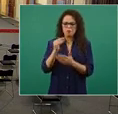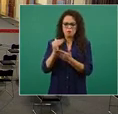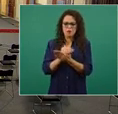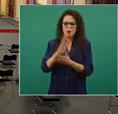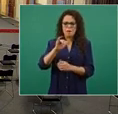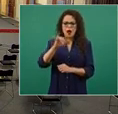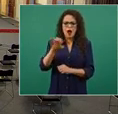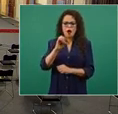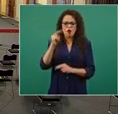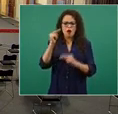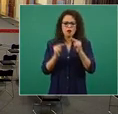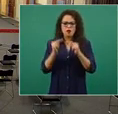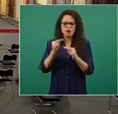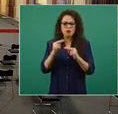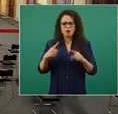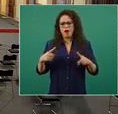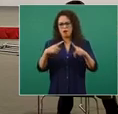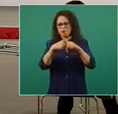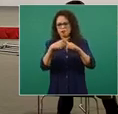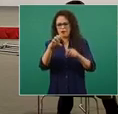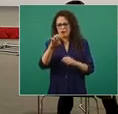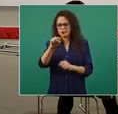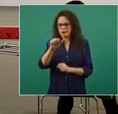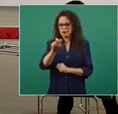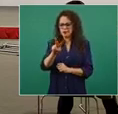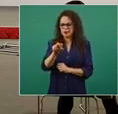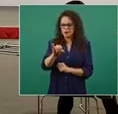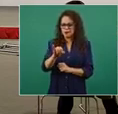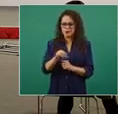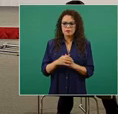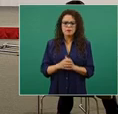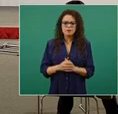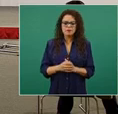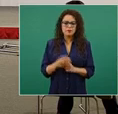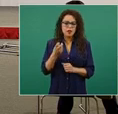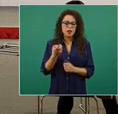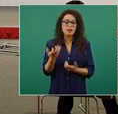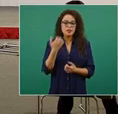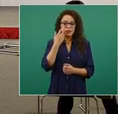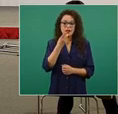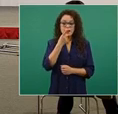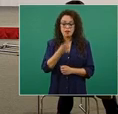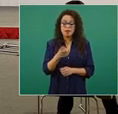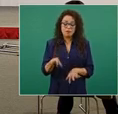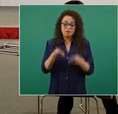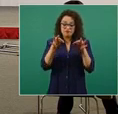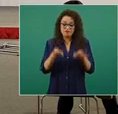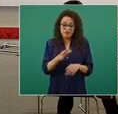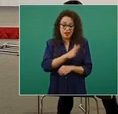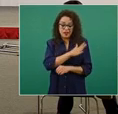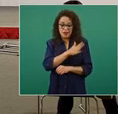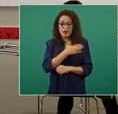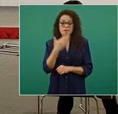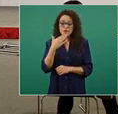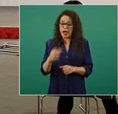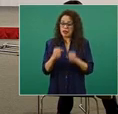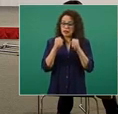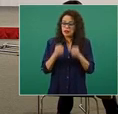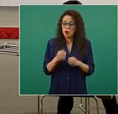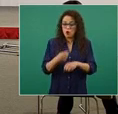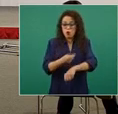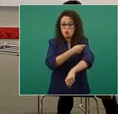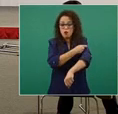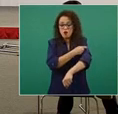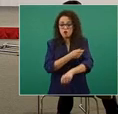presentación de ESAVIS, lo cual habla obviamente de la calidad y la seguridad con que las vacunas que se han